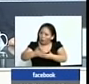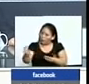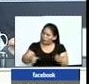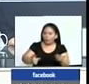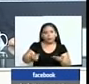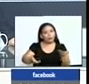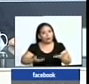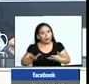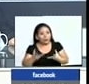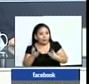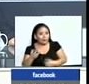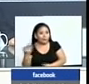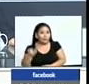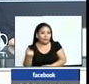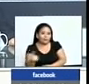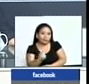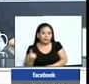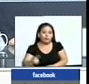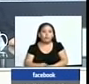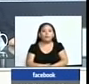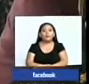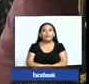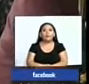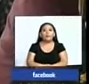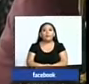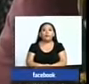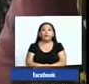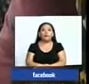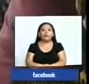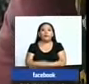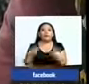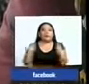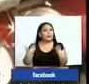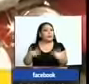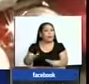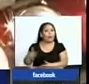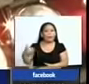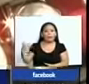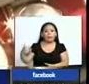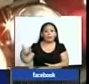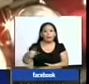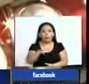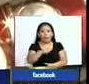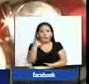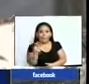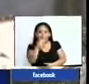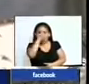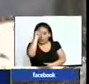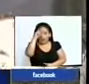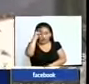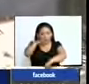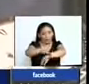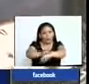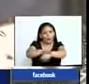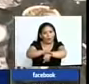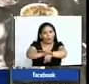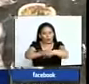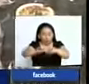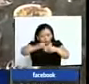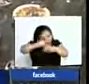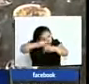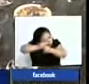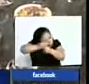clientes que buscan sus servicios. Veamos. Ha pasado el tiempo y ellos siguen reparando relojes de cuerda,